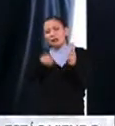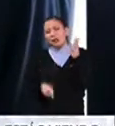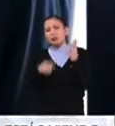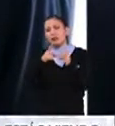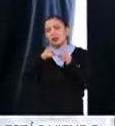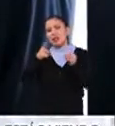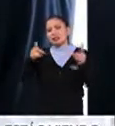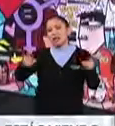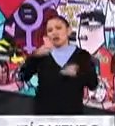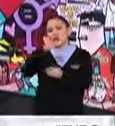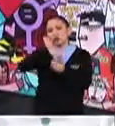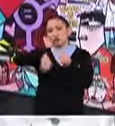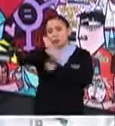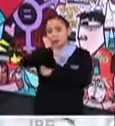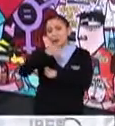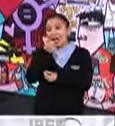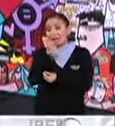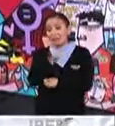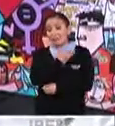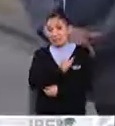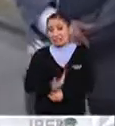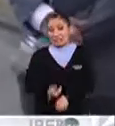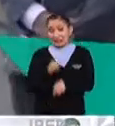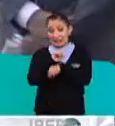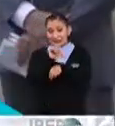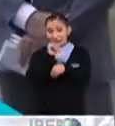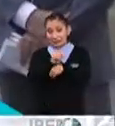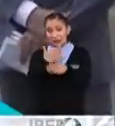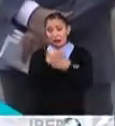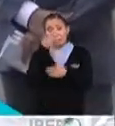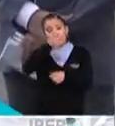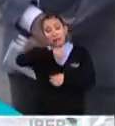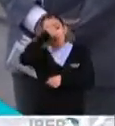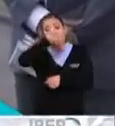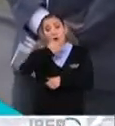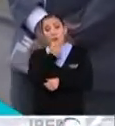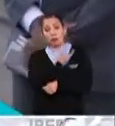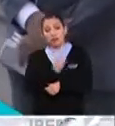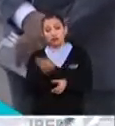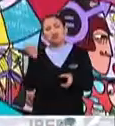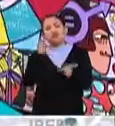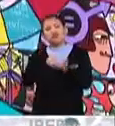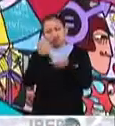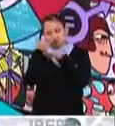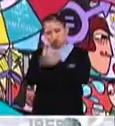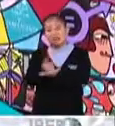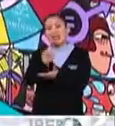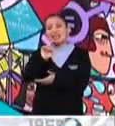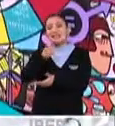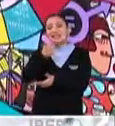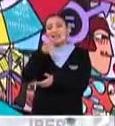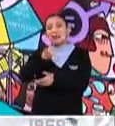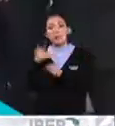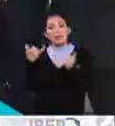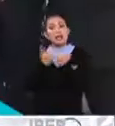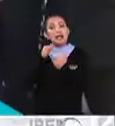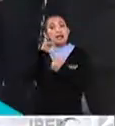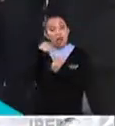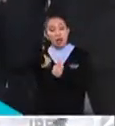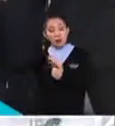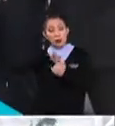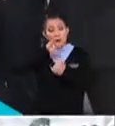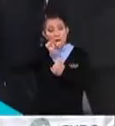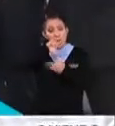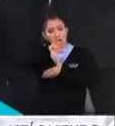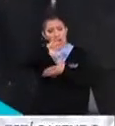desarrollo sostenible. De este modo, el presidente argentino se convirtió en el primer mandatario en sumarse a la campaña de la CEGIB Somos Iberoamérica, que